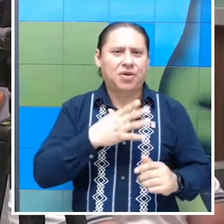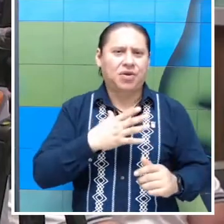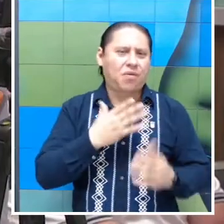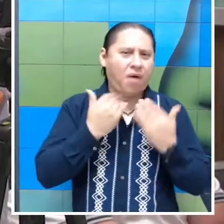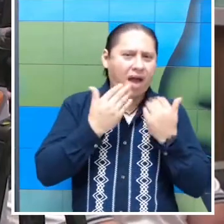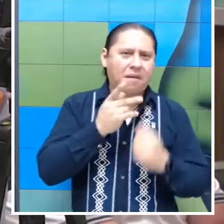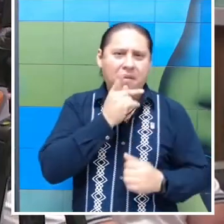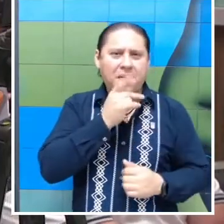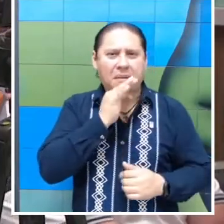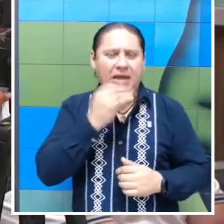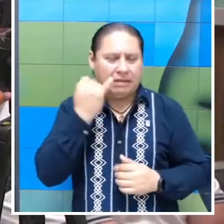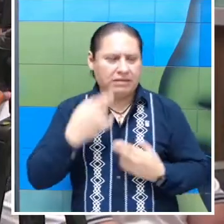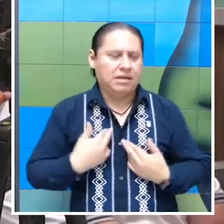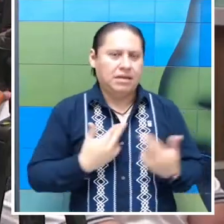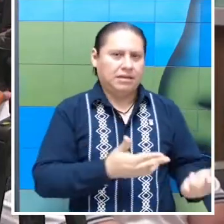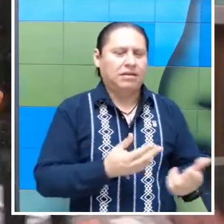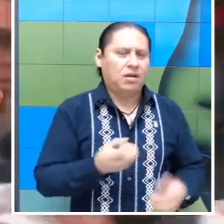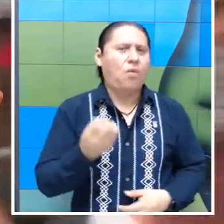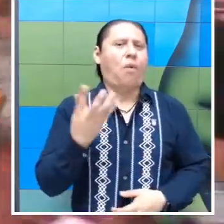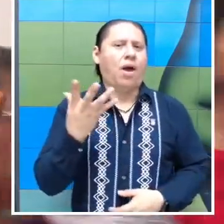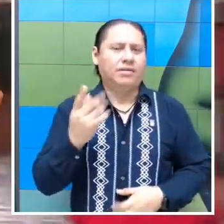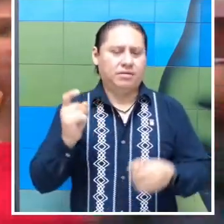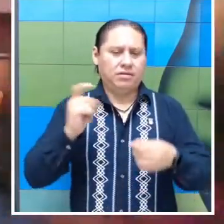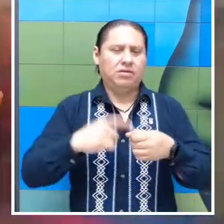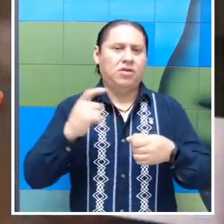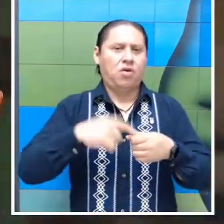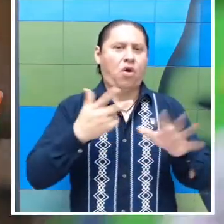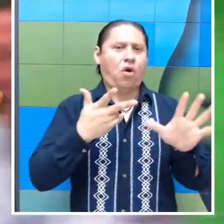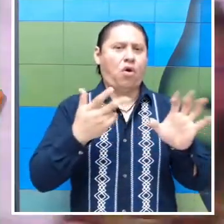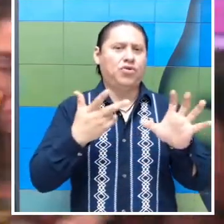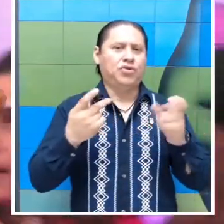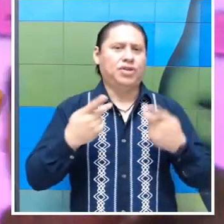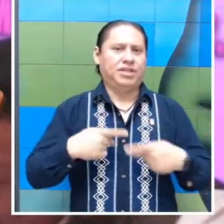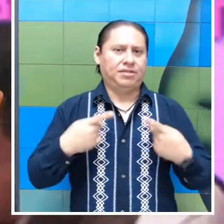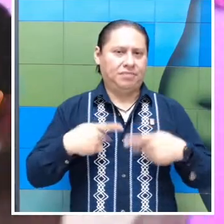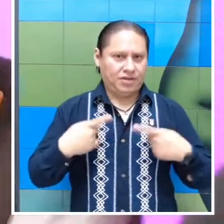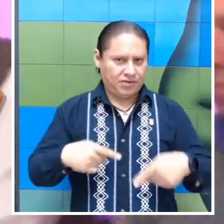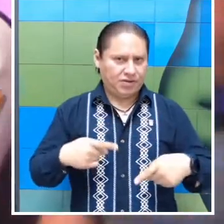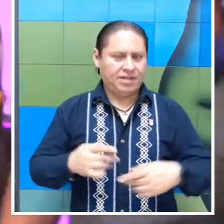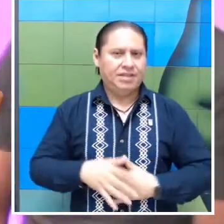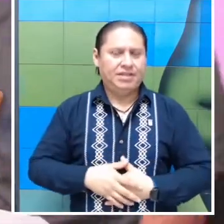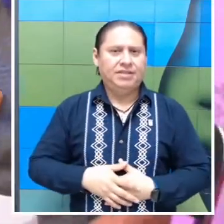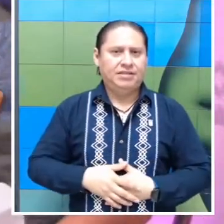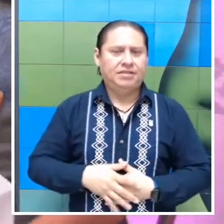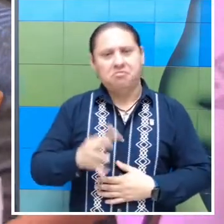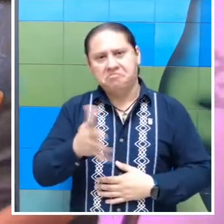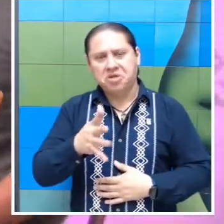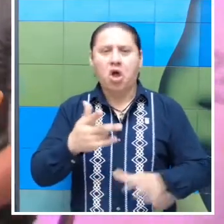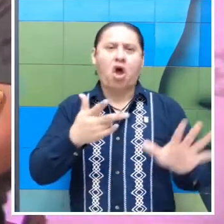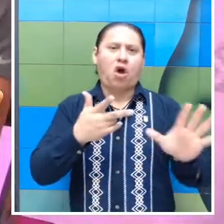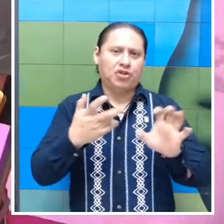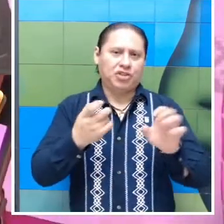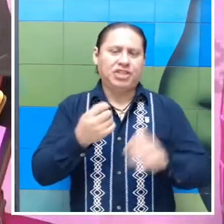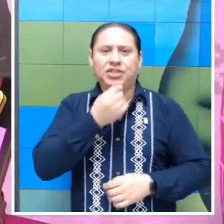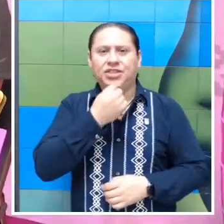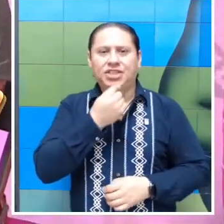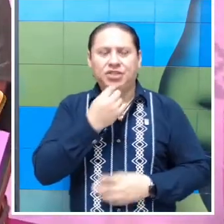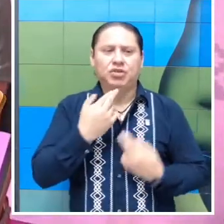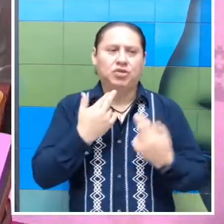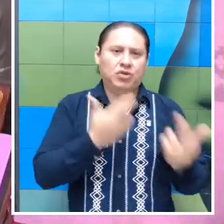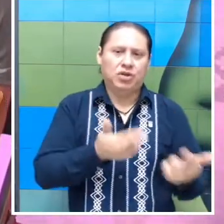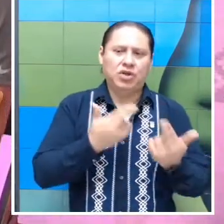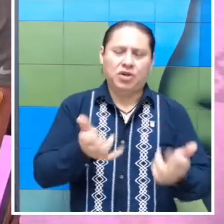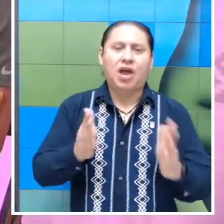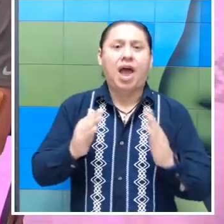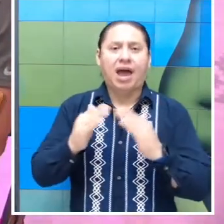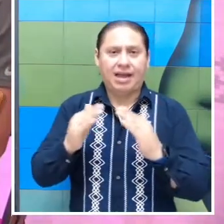estado? Gracias. Tenemos un número de inscripción de 800 personas a esta carrera, entonces serán 800 niños beneficiados, y las